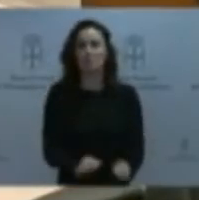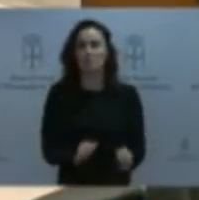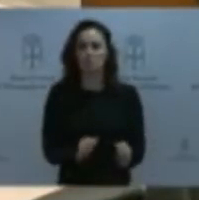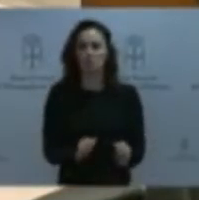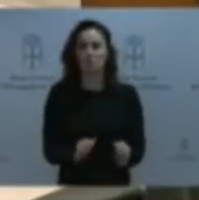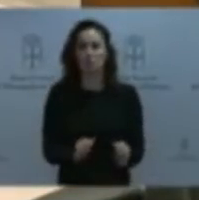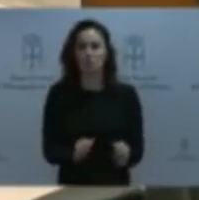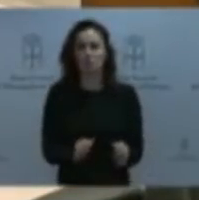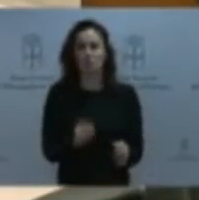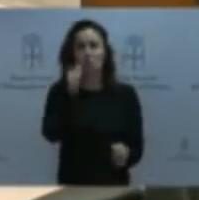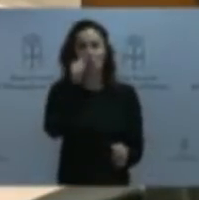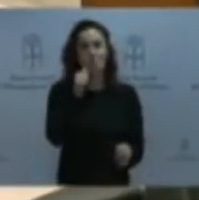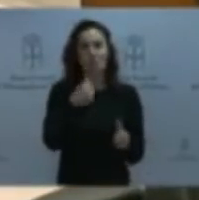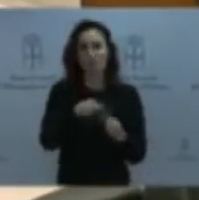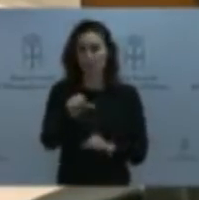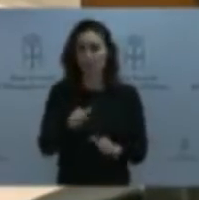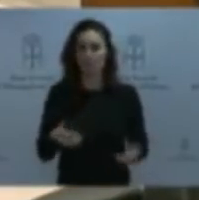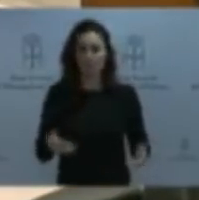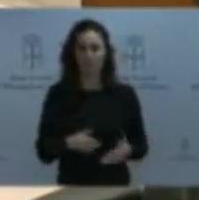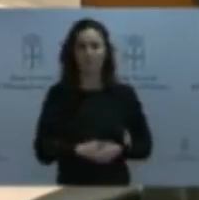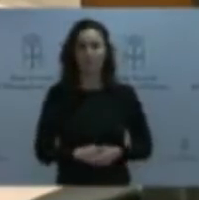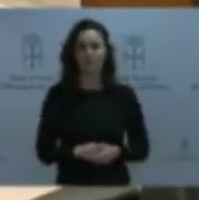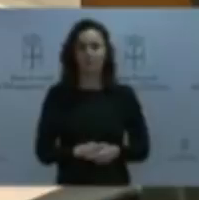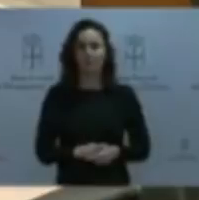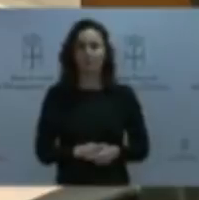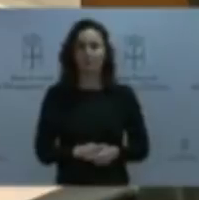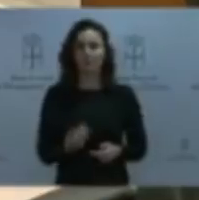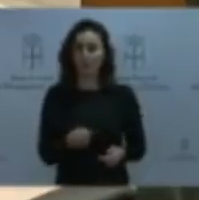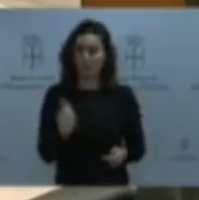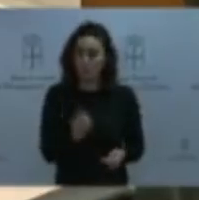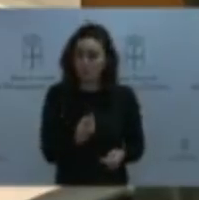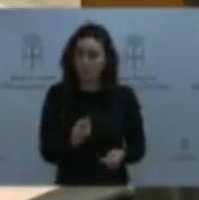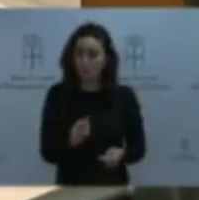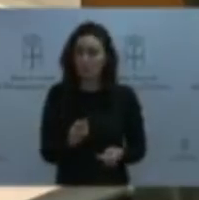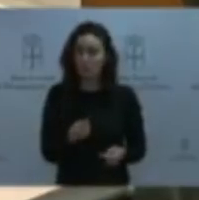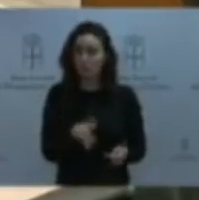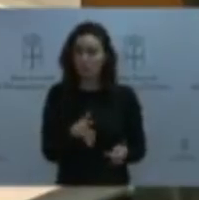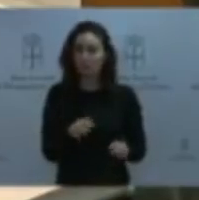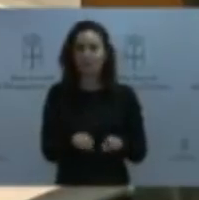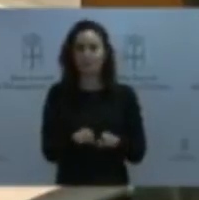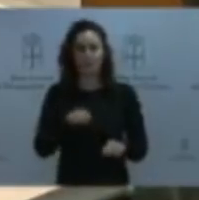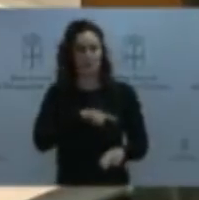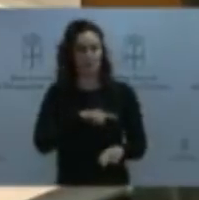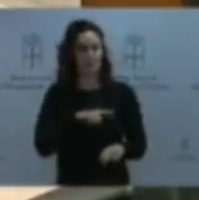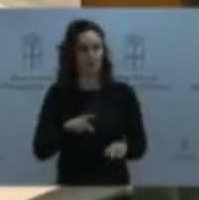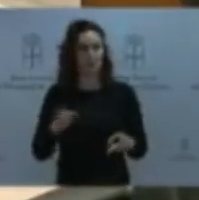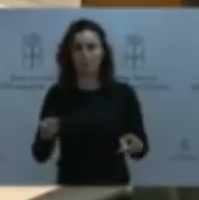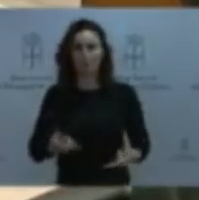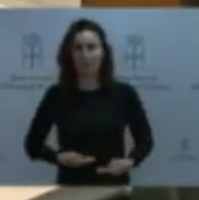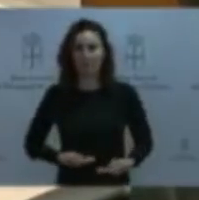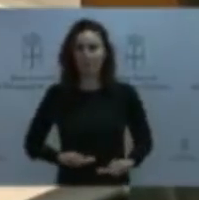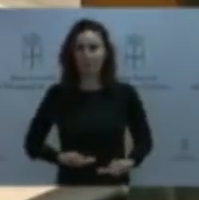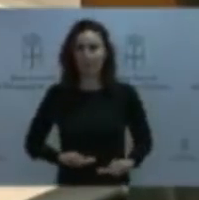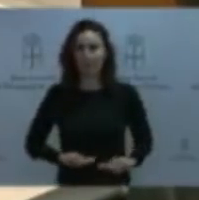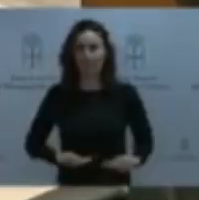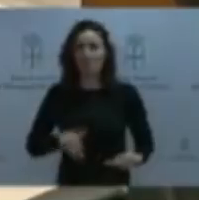Si bien estamos digamos, constreñidos en nuestro ámbito de actuación a lo que dispone la normativa